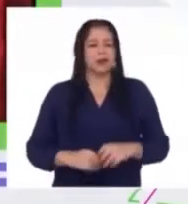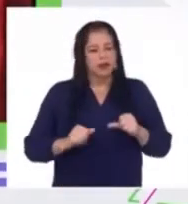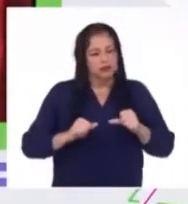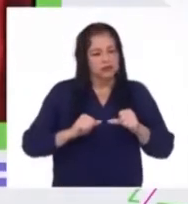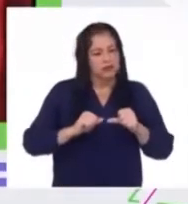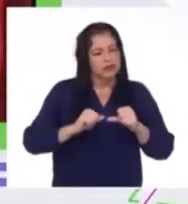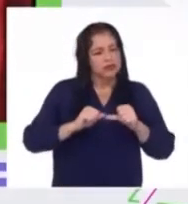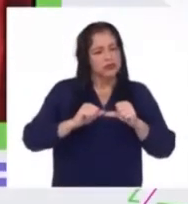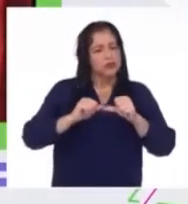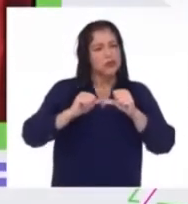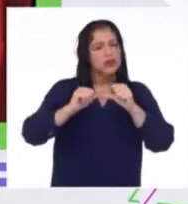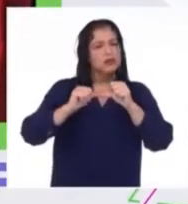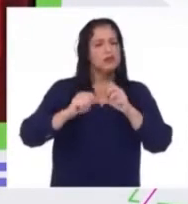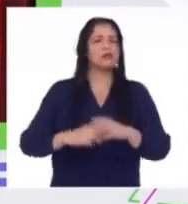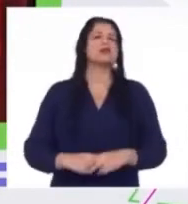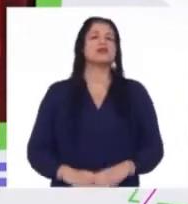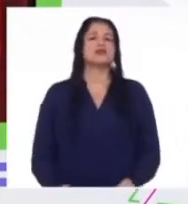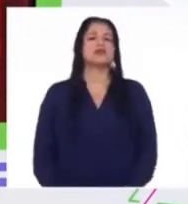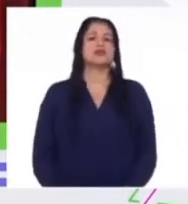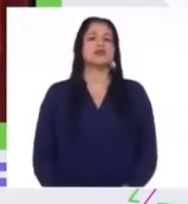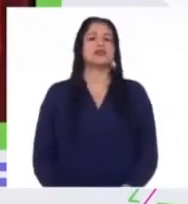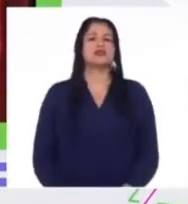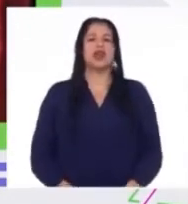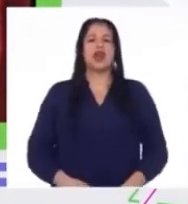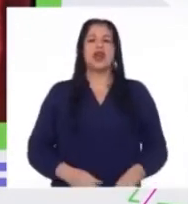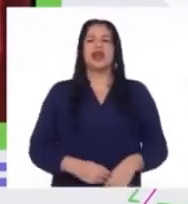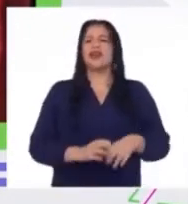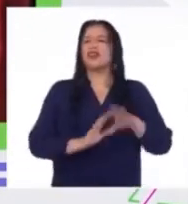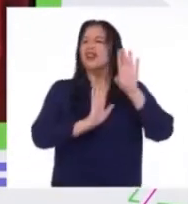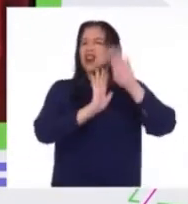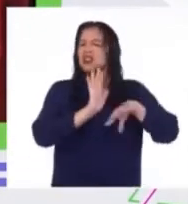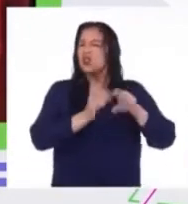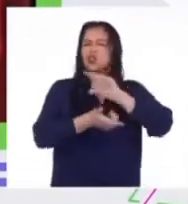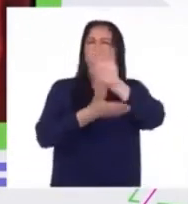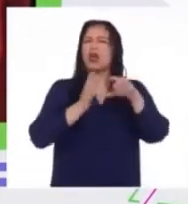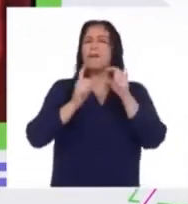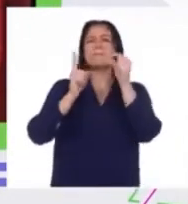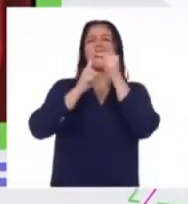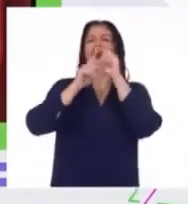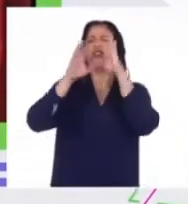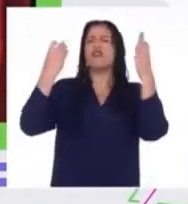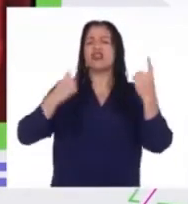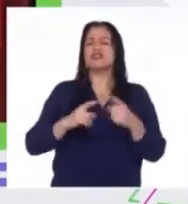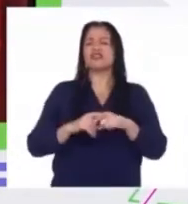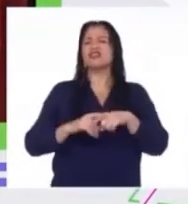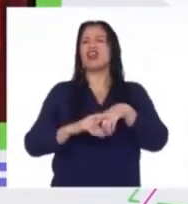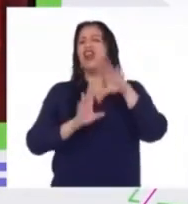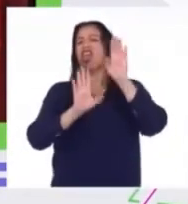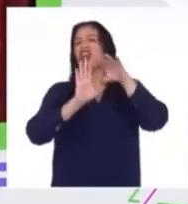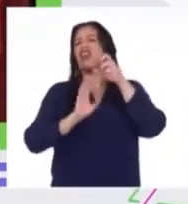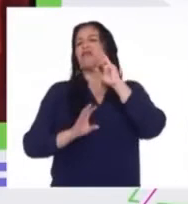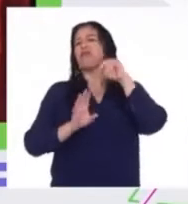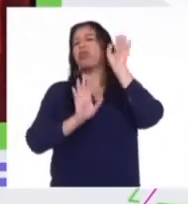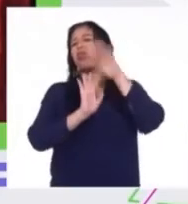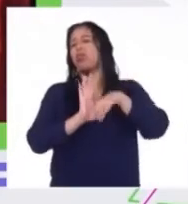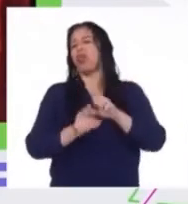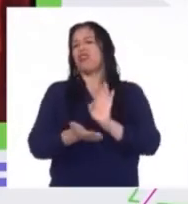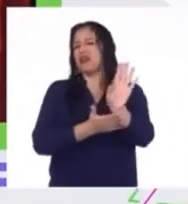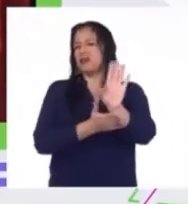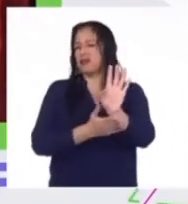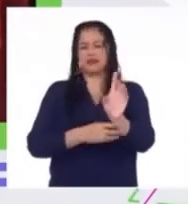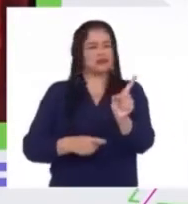Sigamos desterrando toda expresión de racismo, toda expresión de